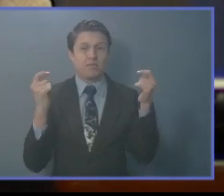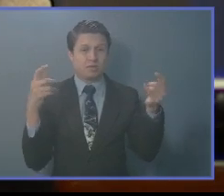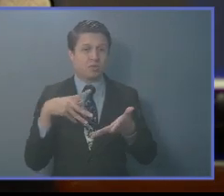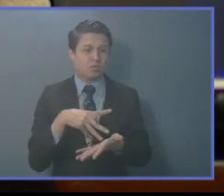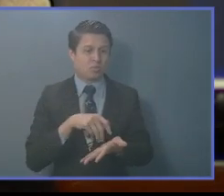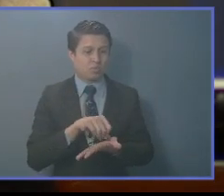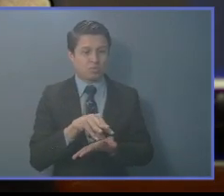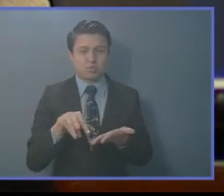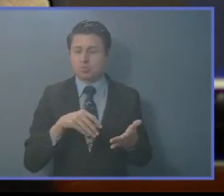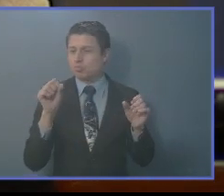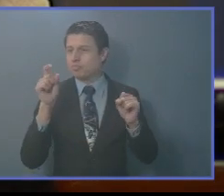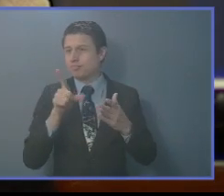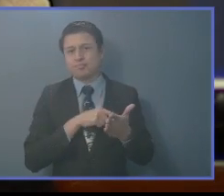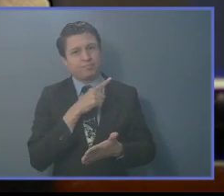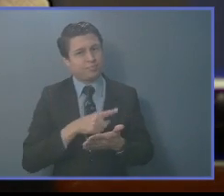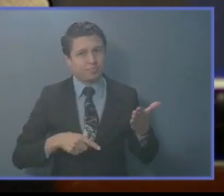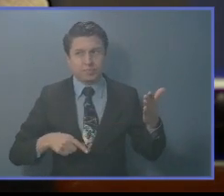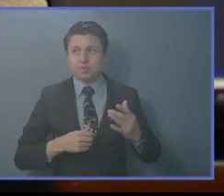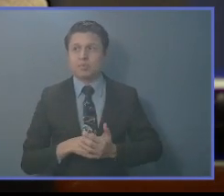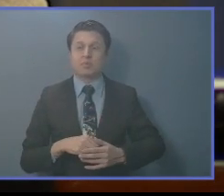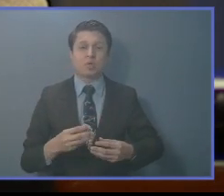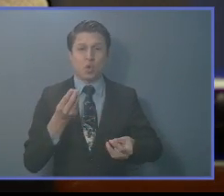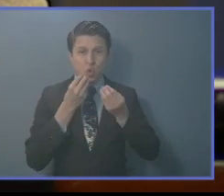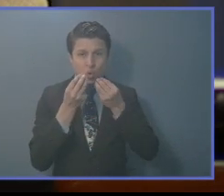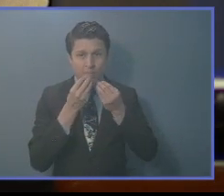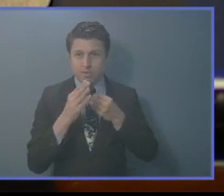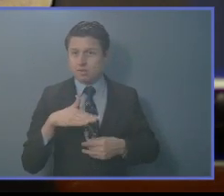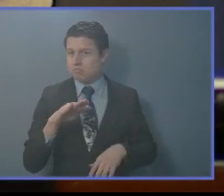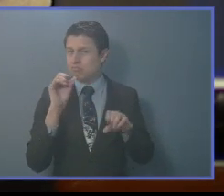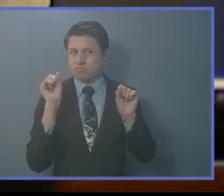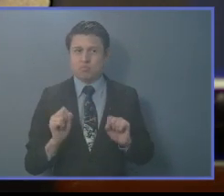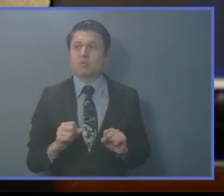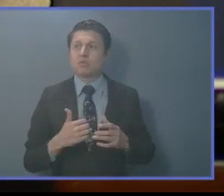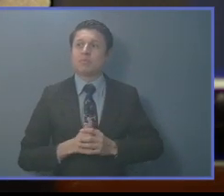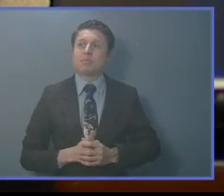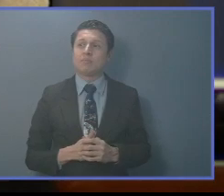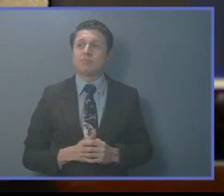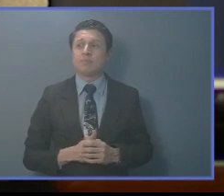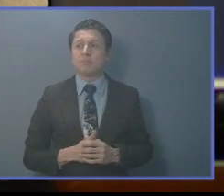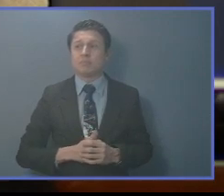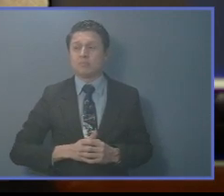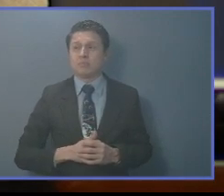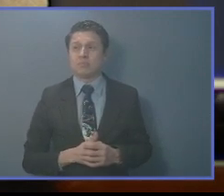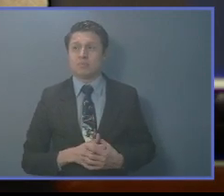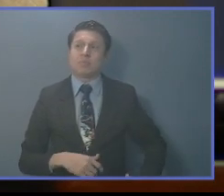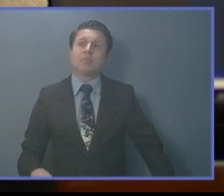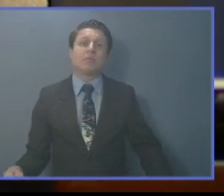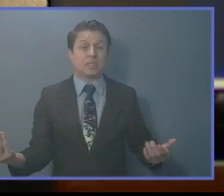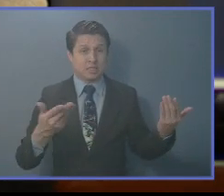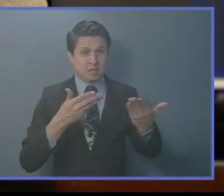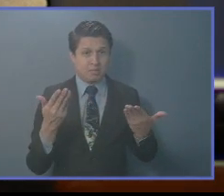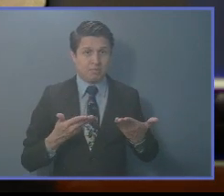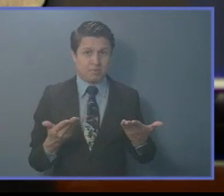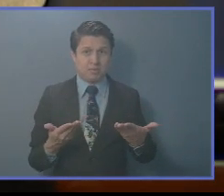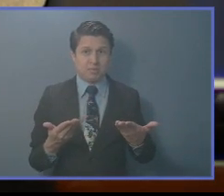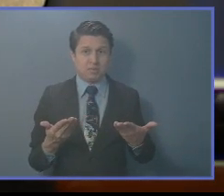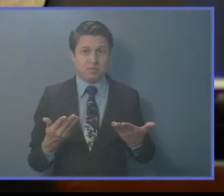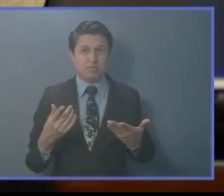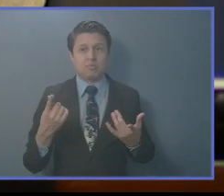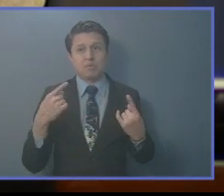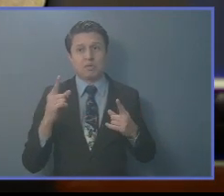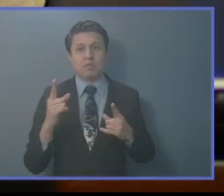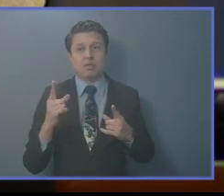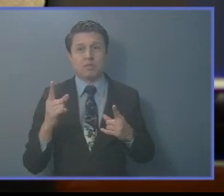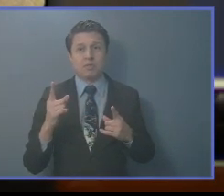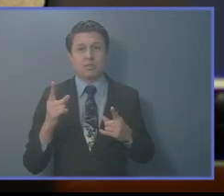espacios cerrados de atención al público de los restaurantes y cafetines. Se mantiene abierto al servicio a domicilio y para llevar. Espacios